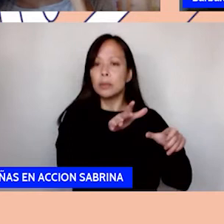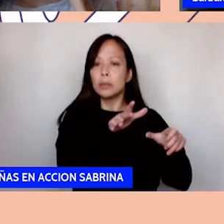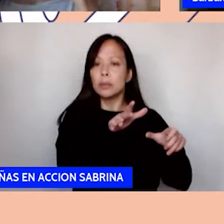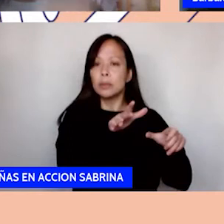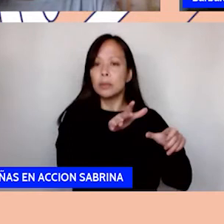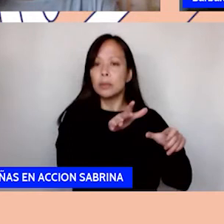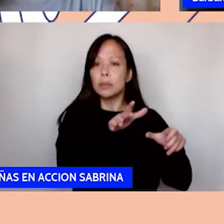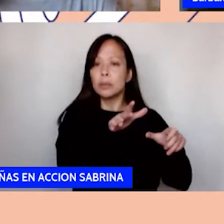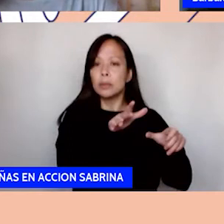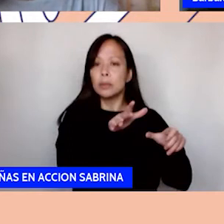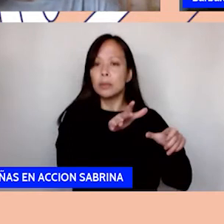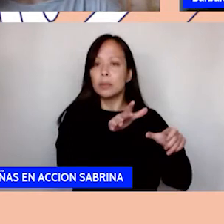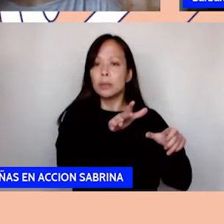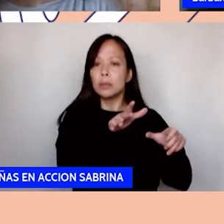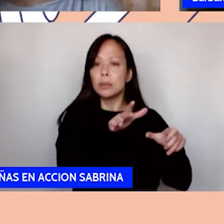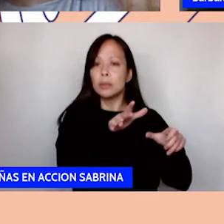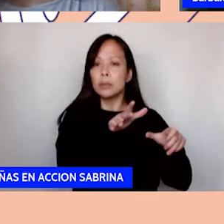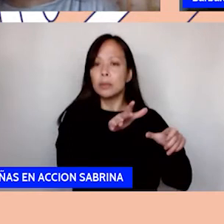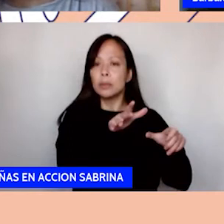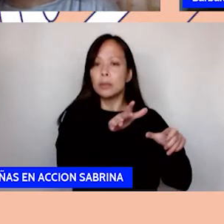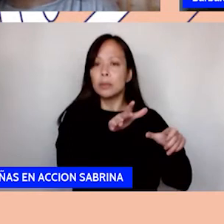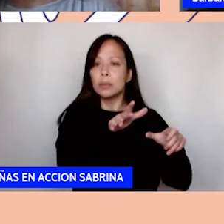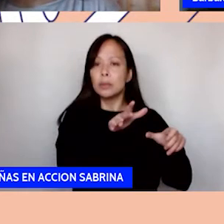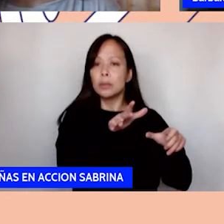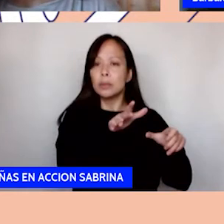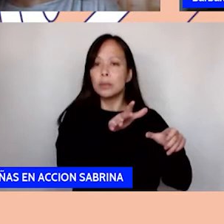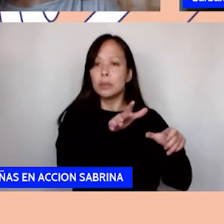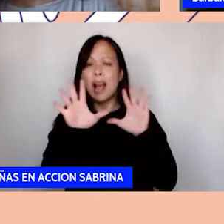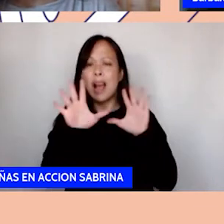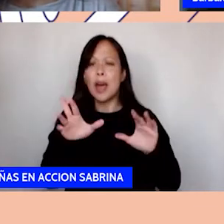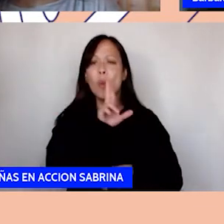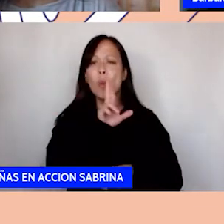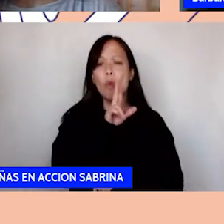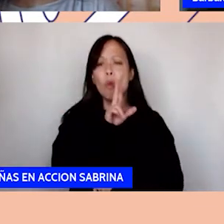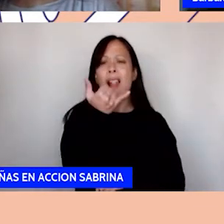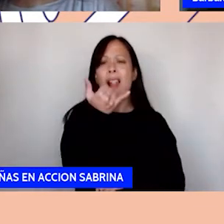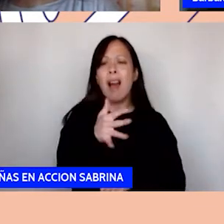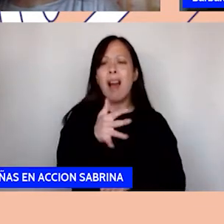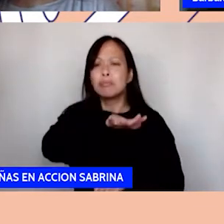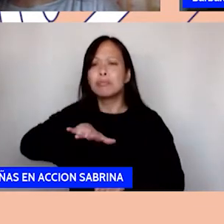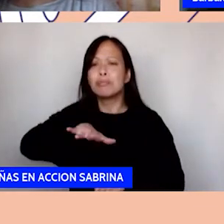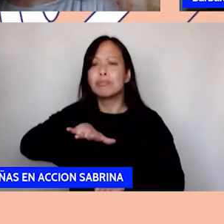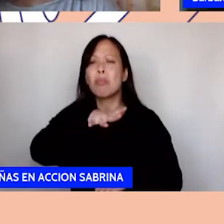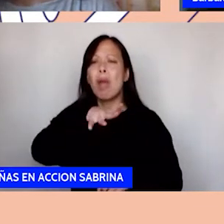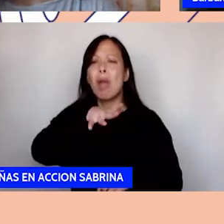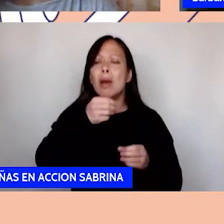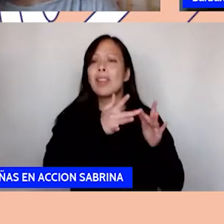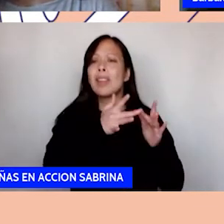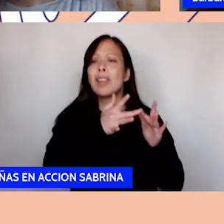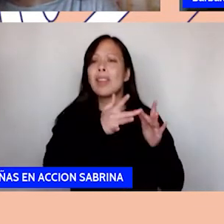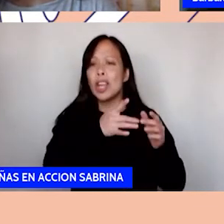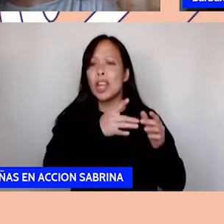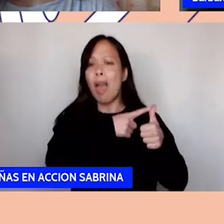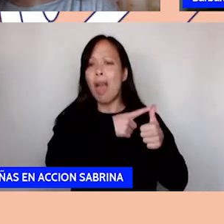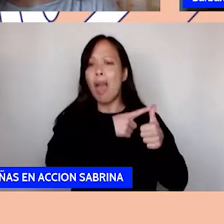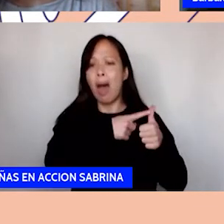muchas mujeres en la comunidad, no solo de tecnología, sino de tecnología cívica, de gobierno abierto